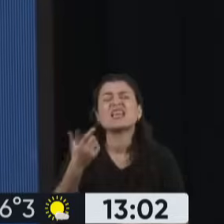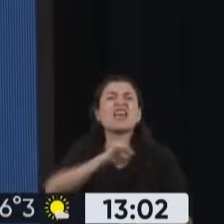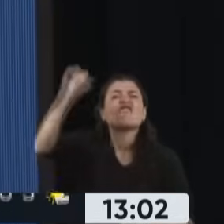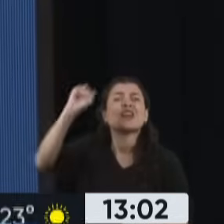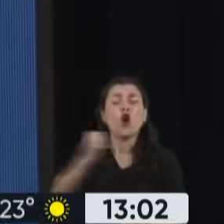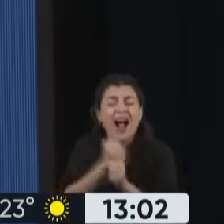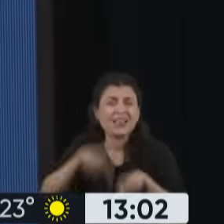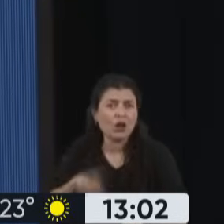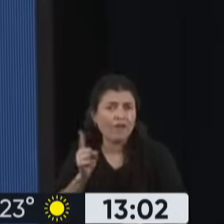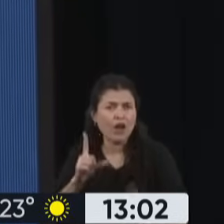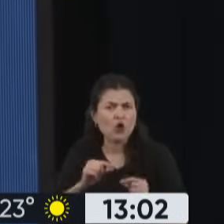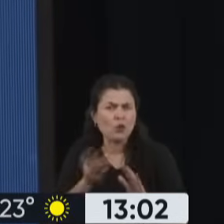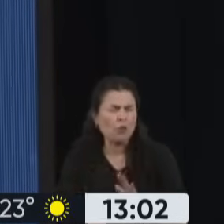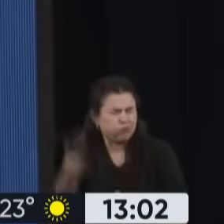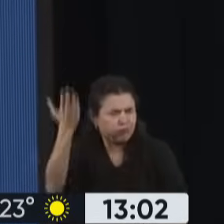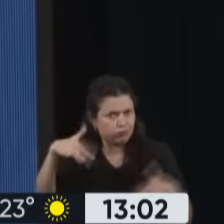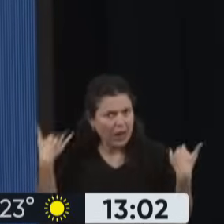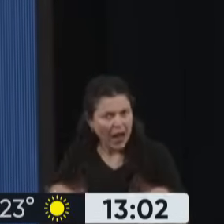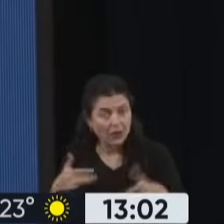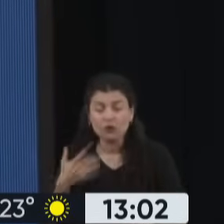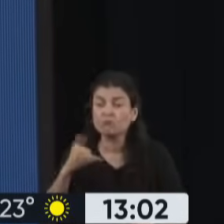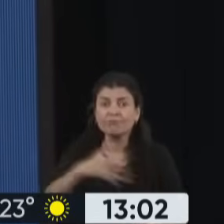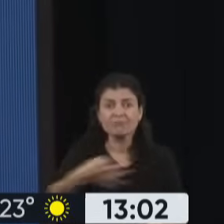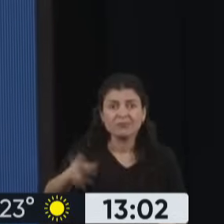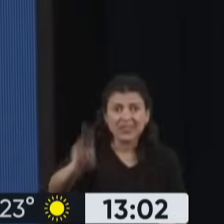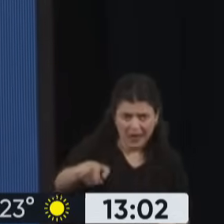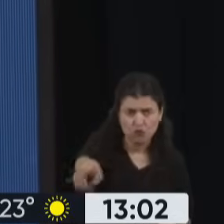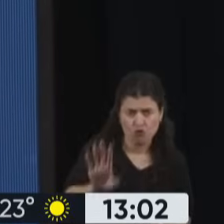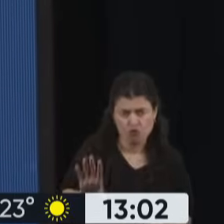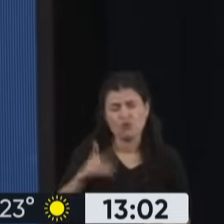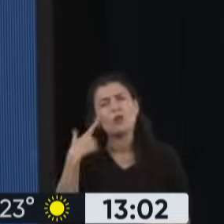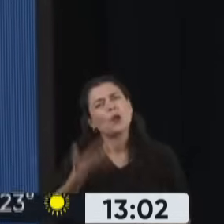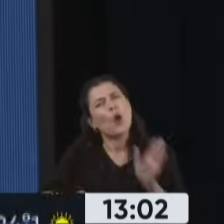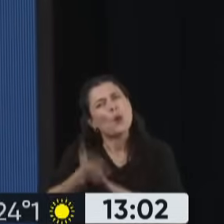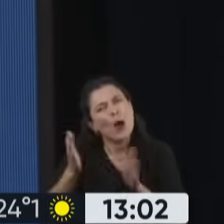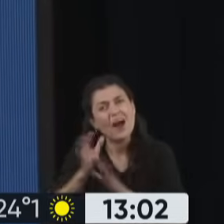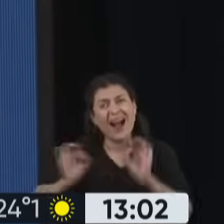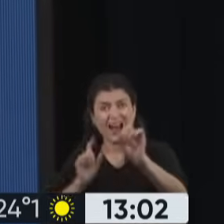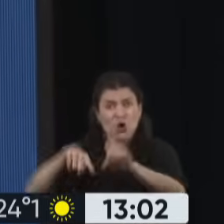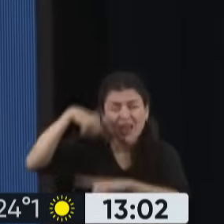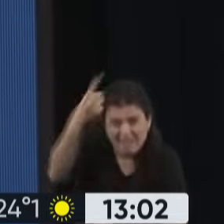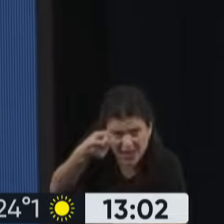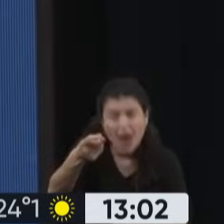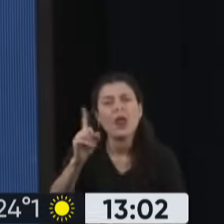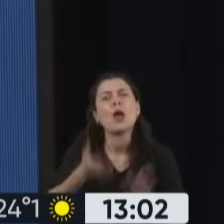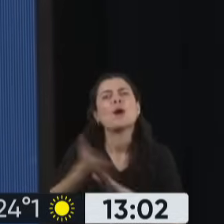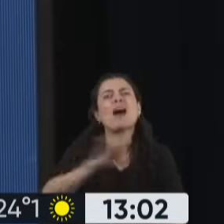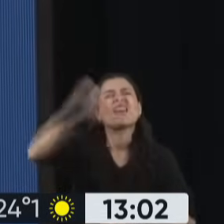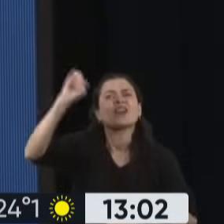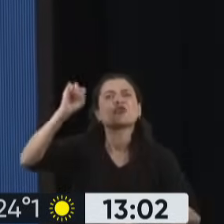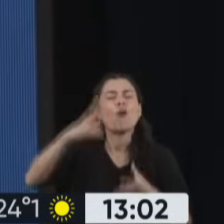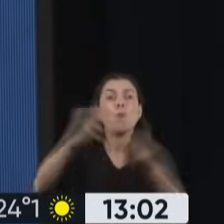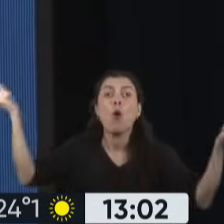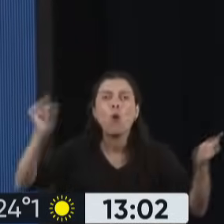alta? Sí, aún es alta, pero quiero decirles que la inflación a mitad del año que viene se va a terminar.